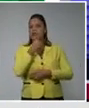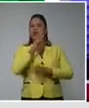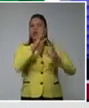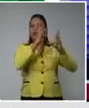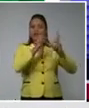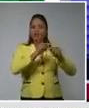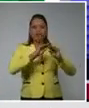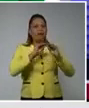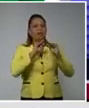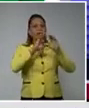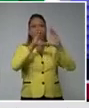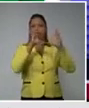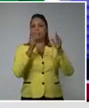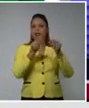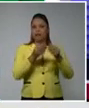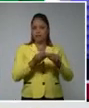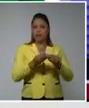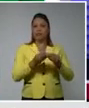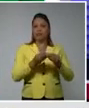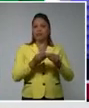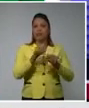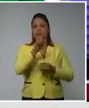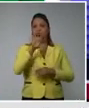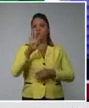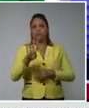del análisis de estas